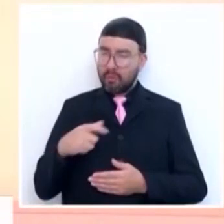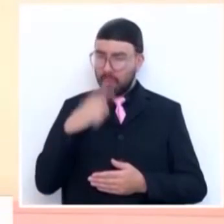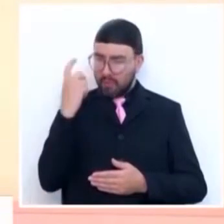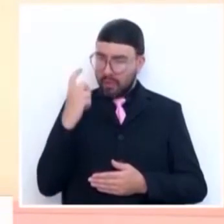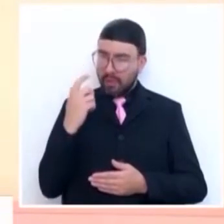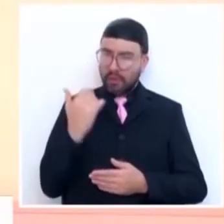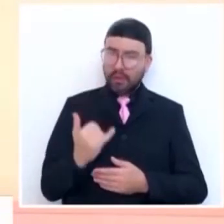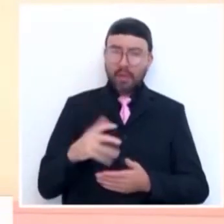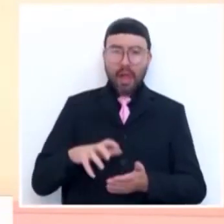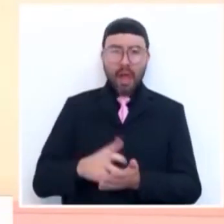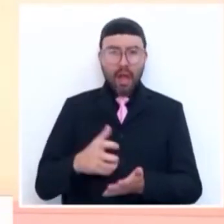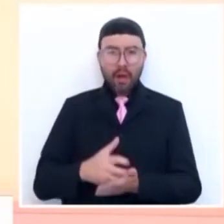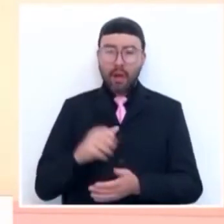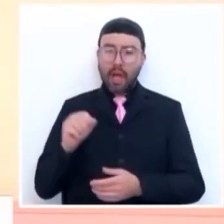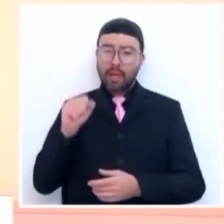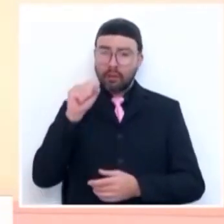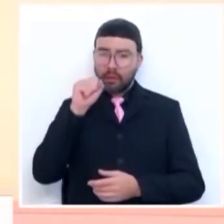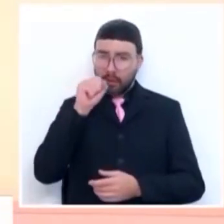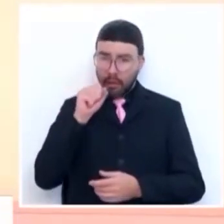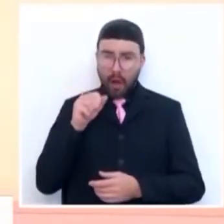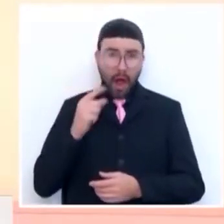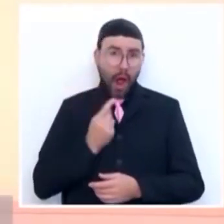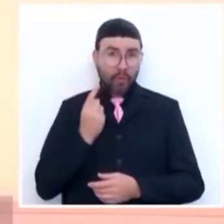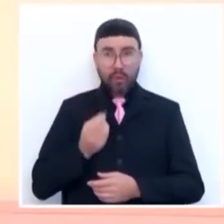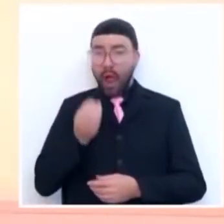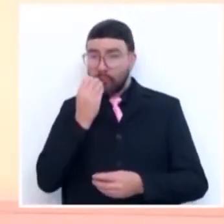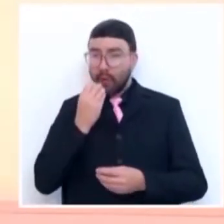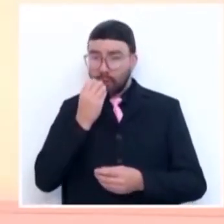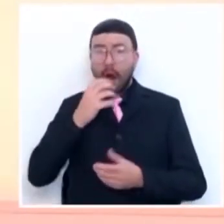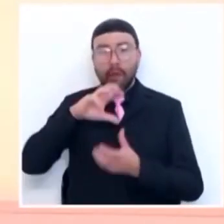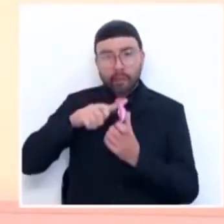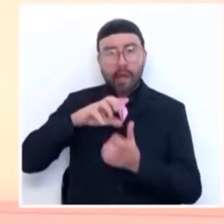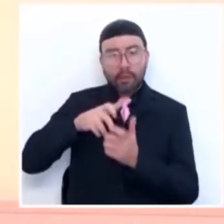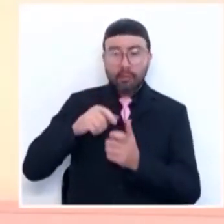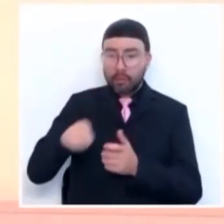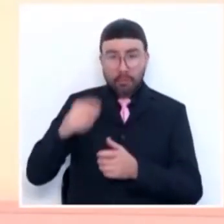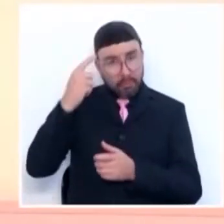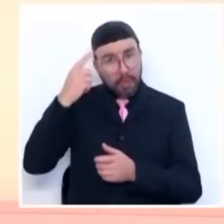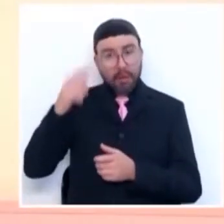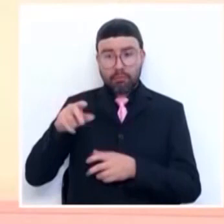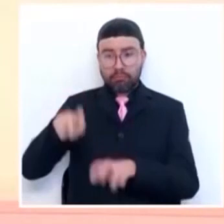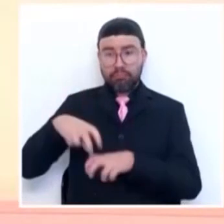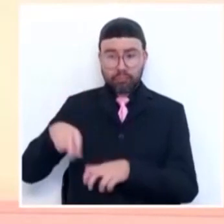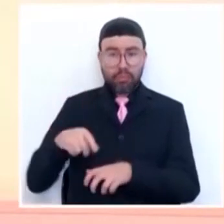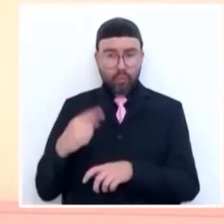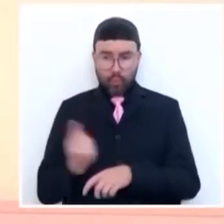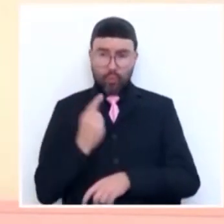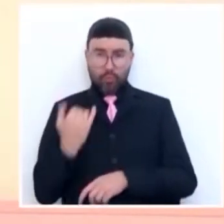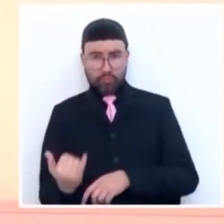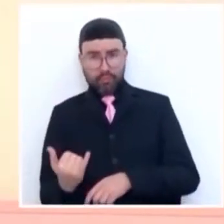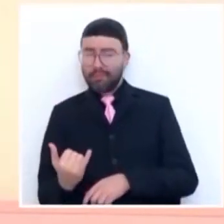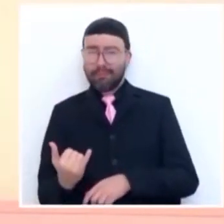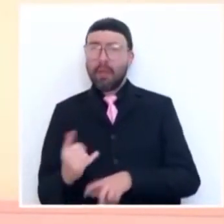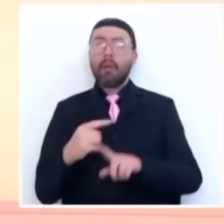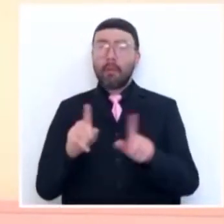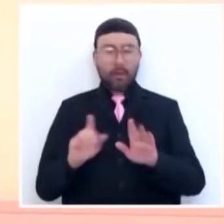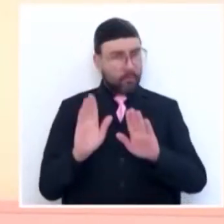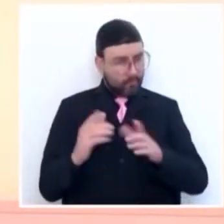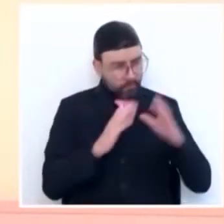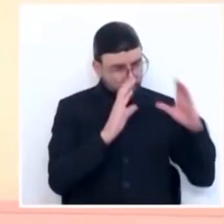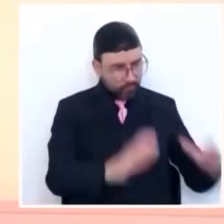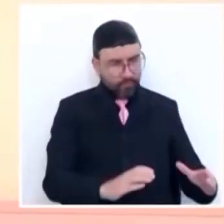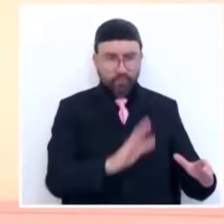y la zanahoria son los únicos alimentos, lo que viene de la huerta y de la tierra. Pero hay una serie de alimentos y por lo